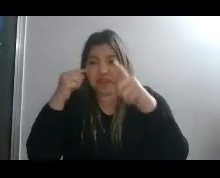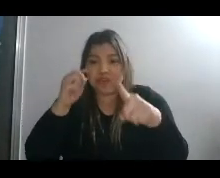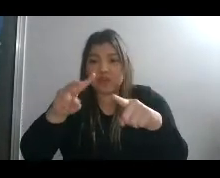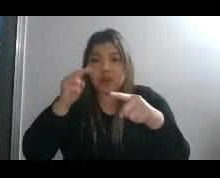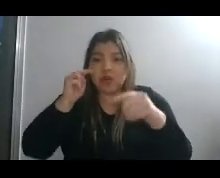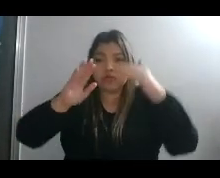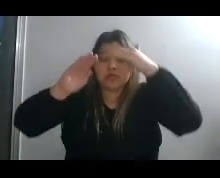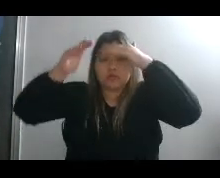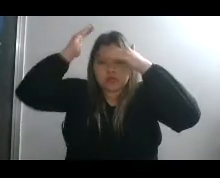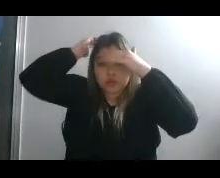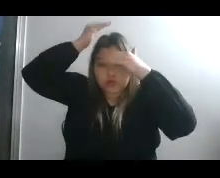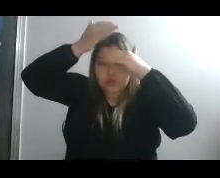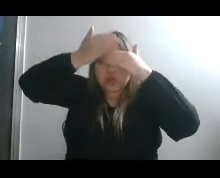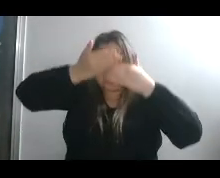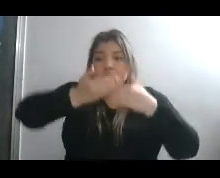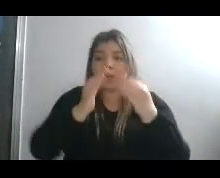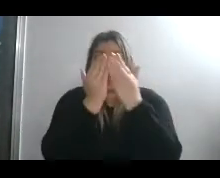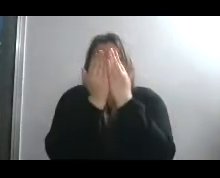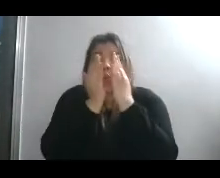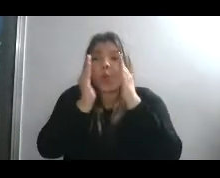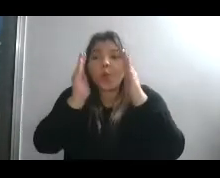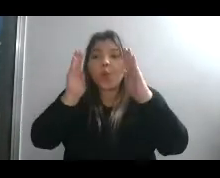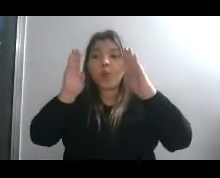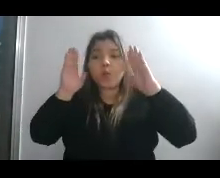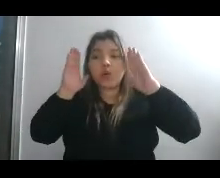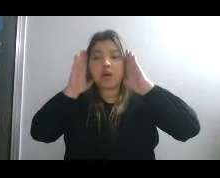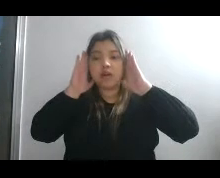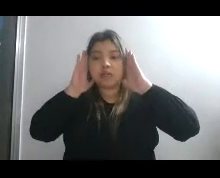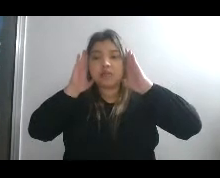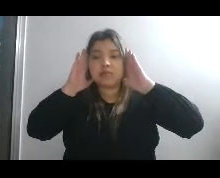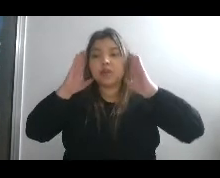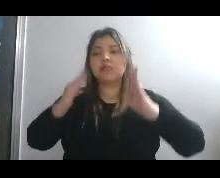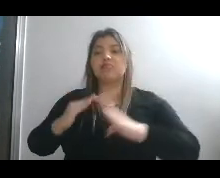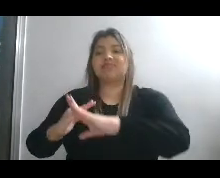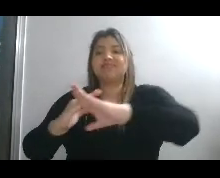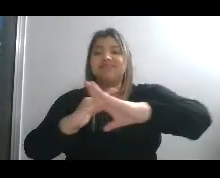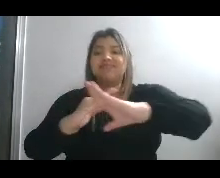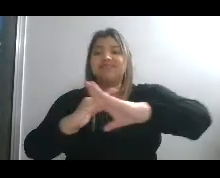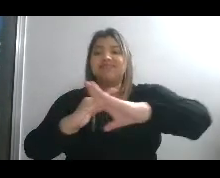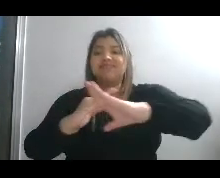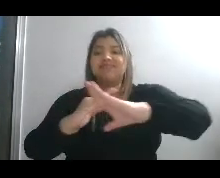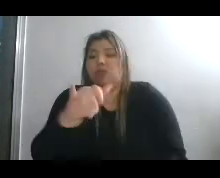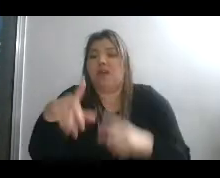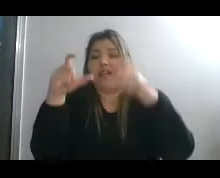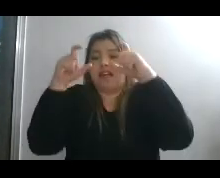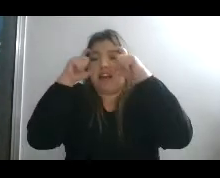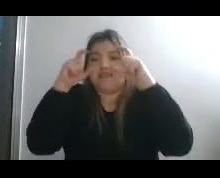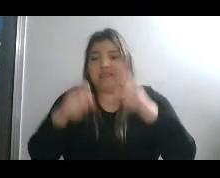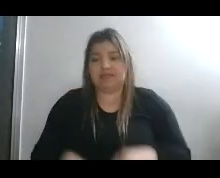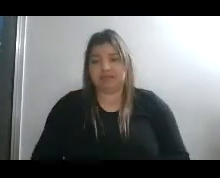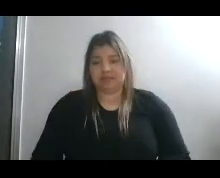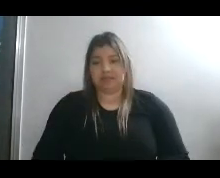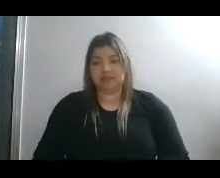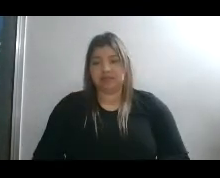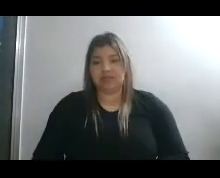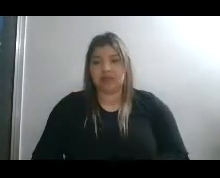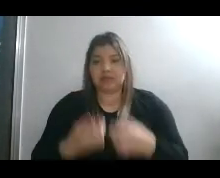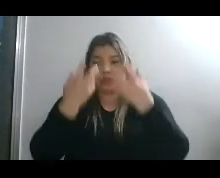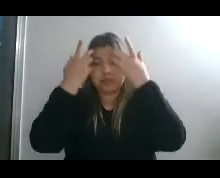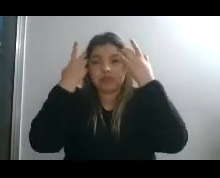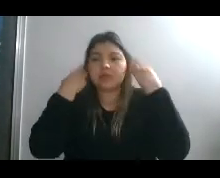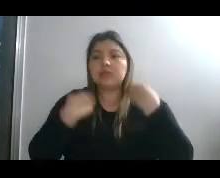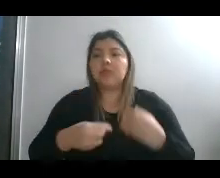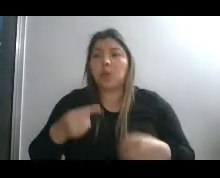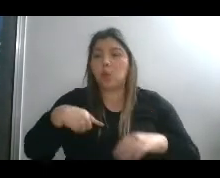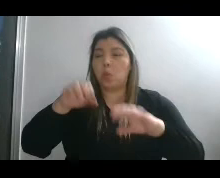protección lateral y me da la protección frontal, que es lo que me piden con las gafas. Entonces, yo puedo dotar de careta o